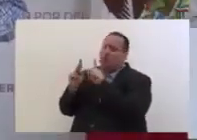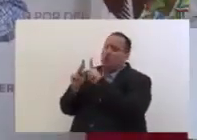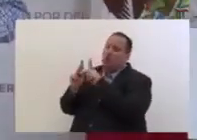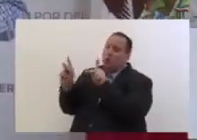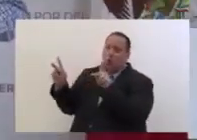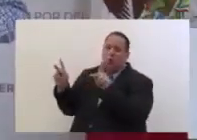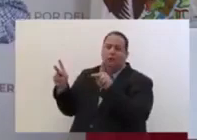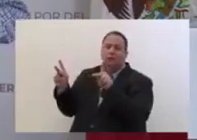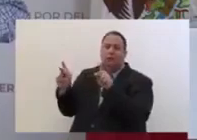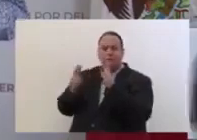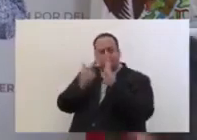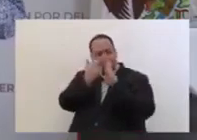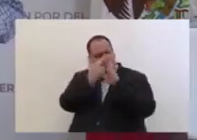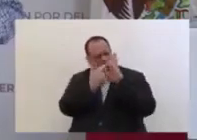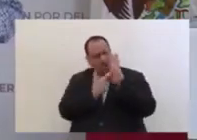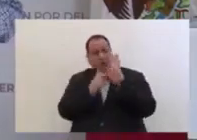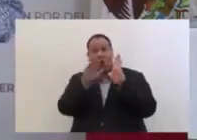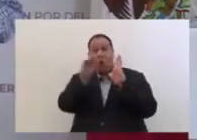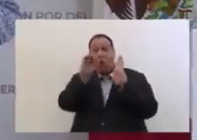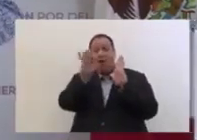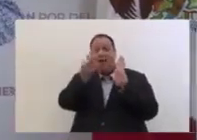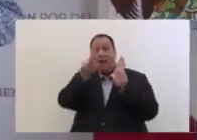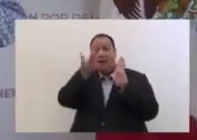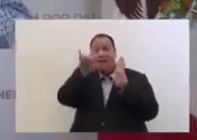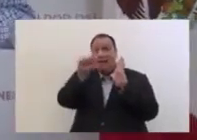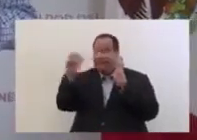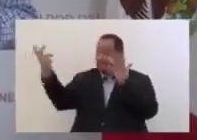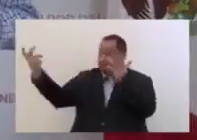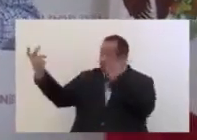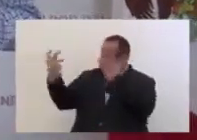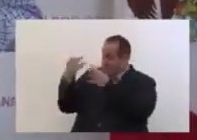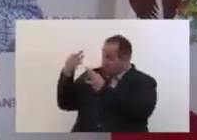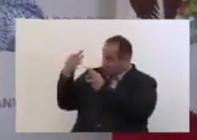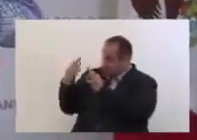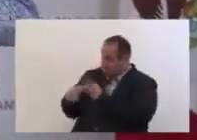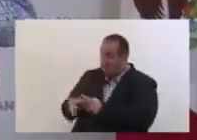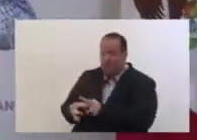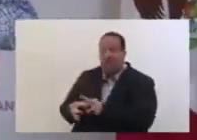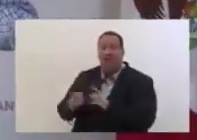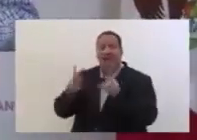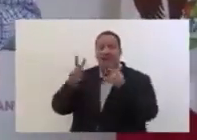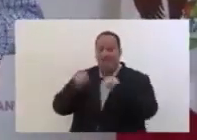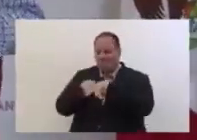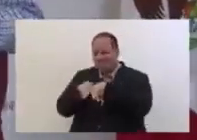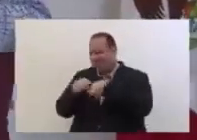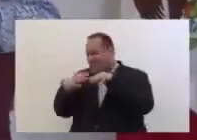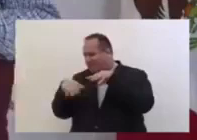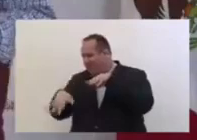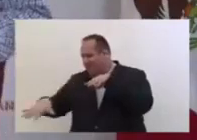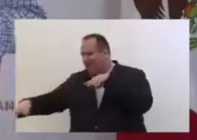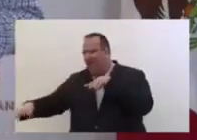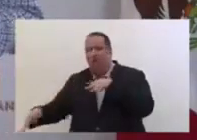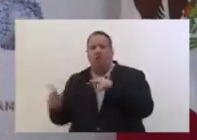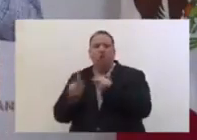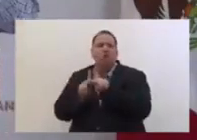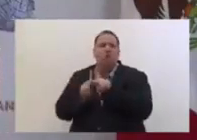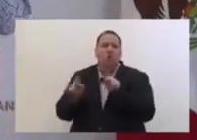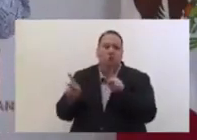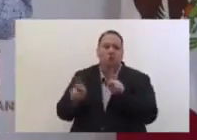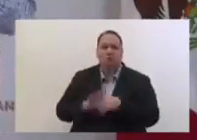están cumpliendo con las normas de COFEPRIS en cuanto al tema de descargas. Ahorita todas las plantas,